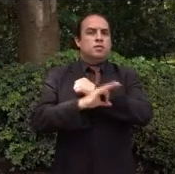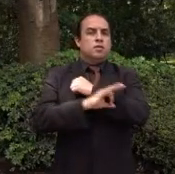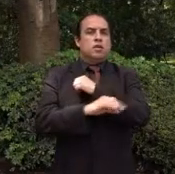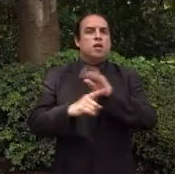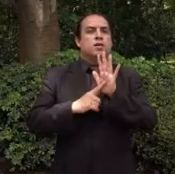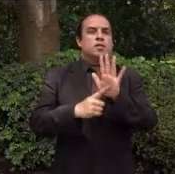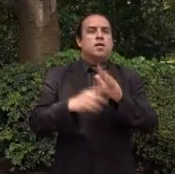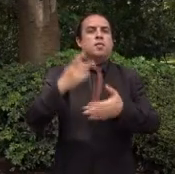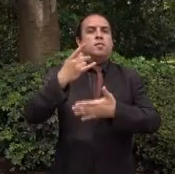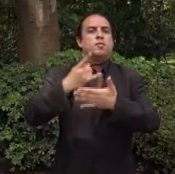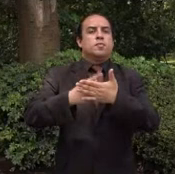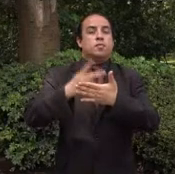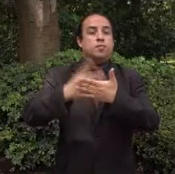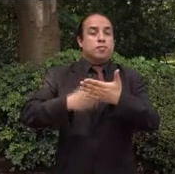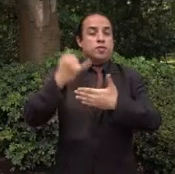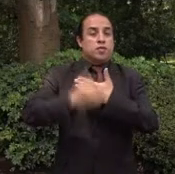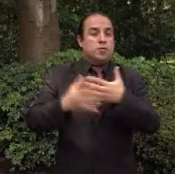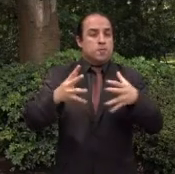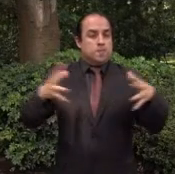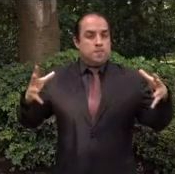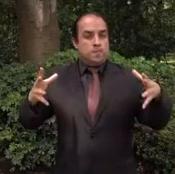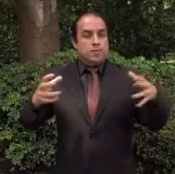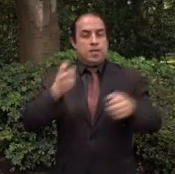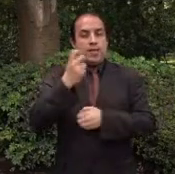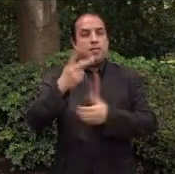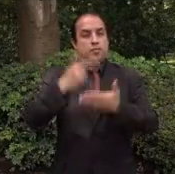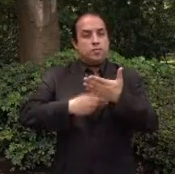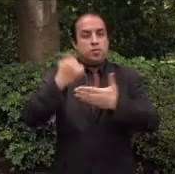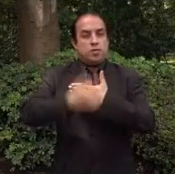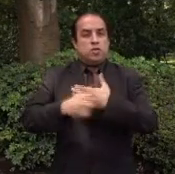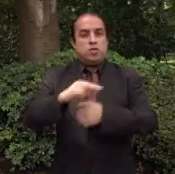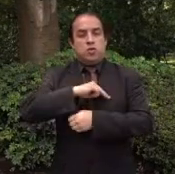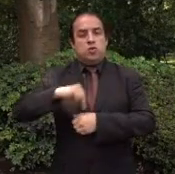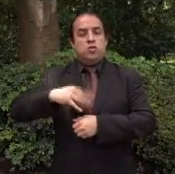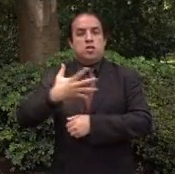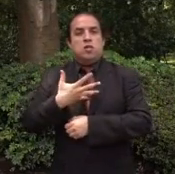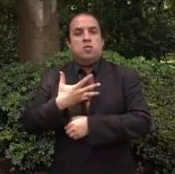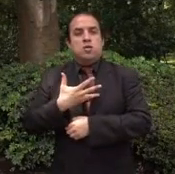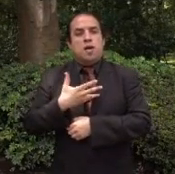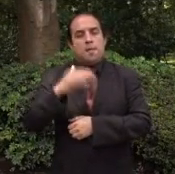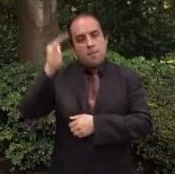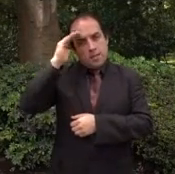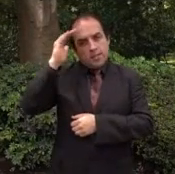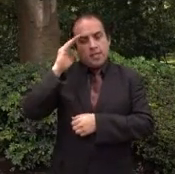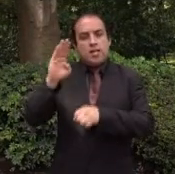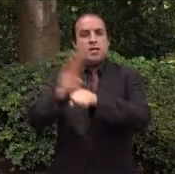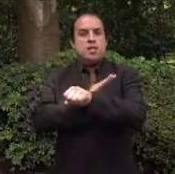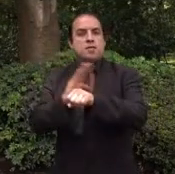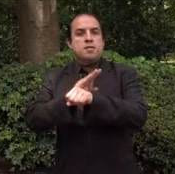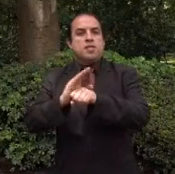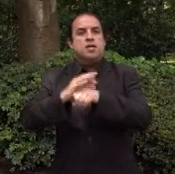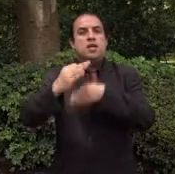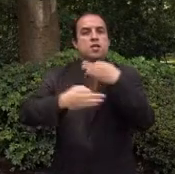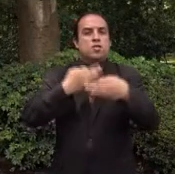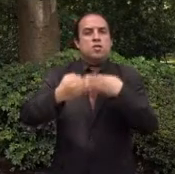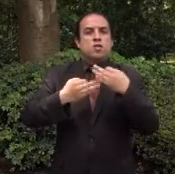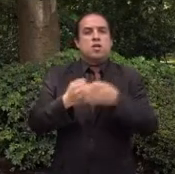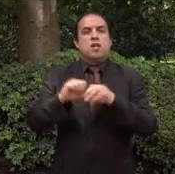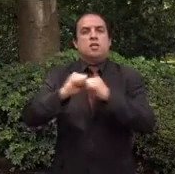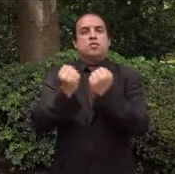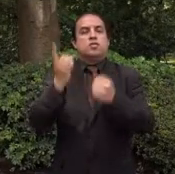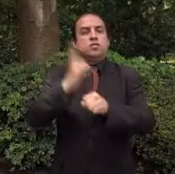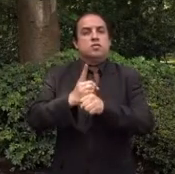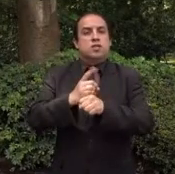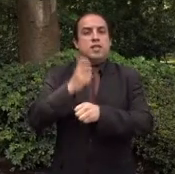proyecto, que es este proyecto que nos lleva a pensar en el bien común, en la integración de esta sociedad y